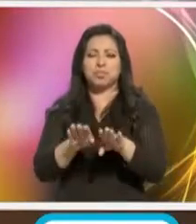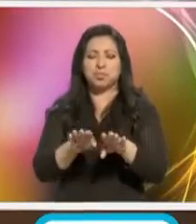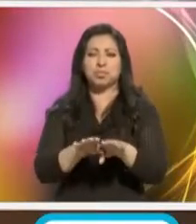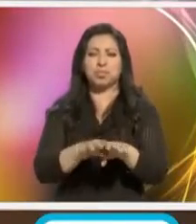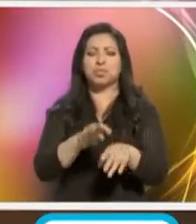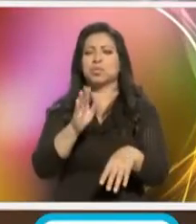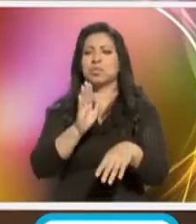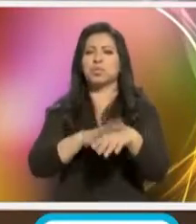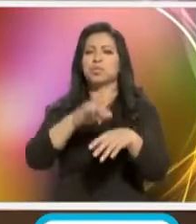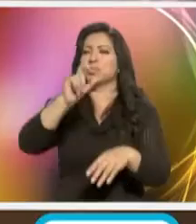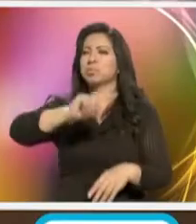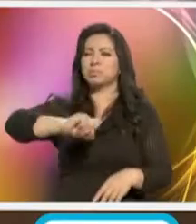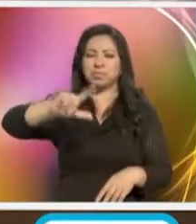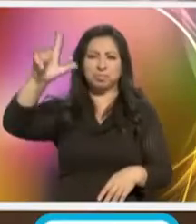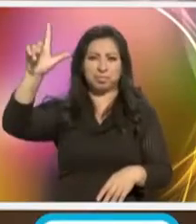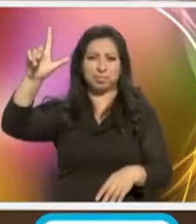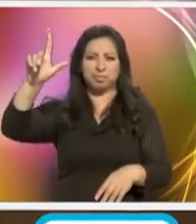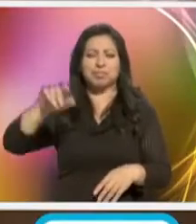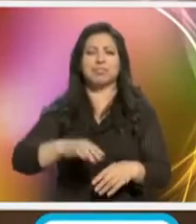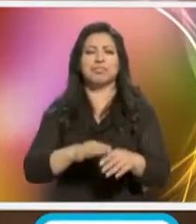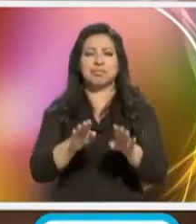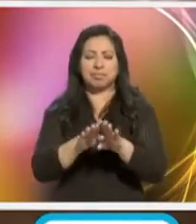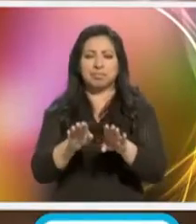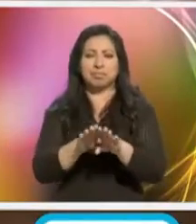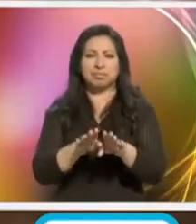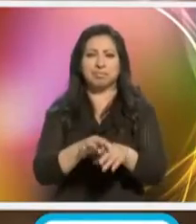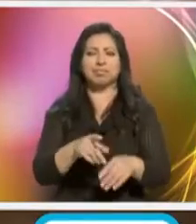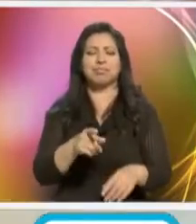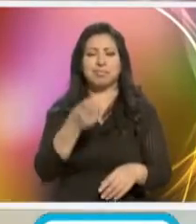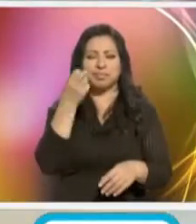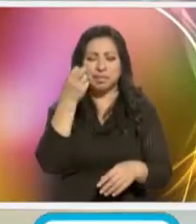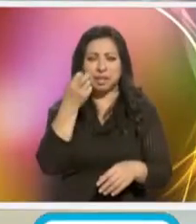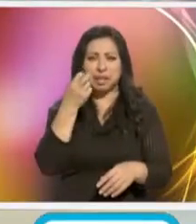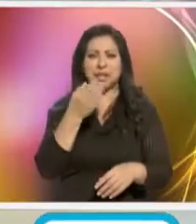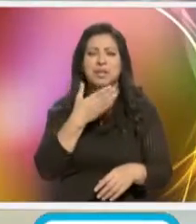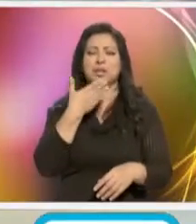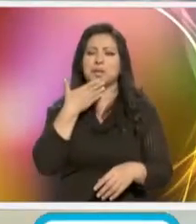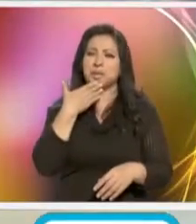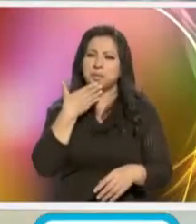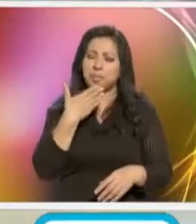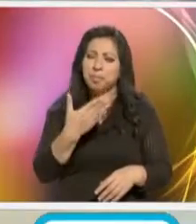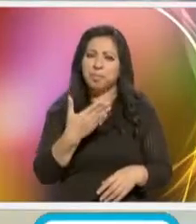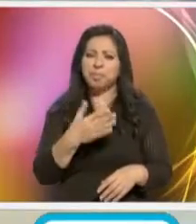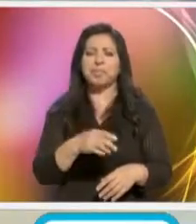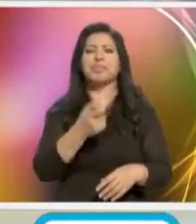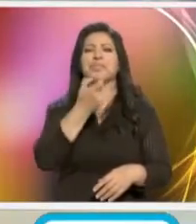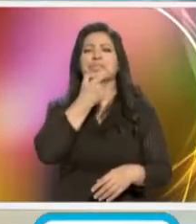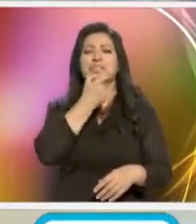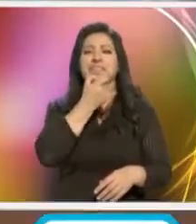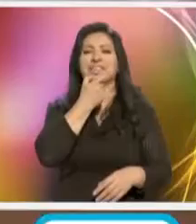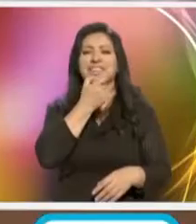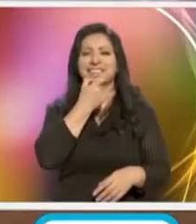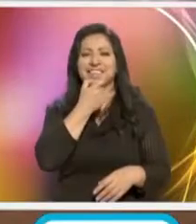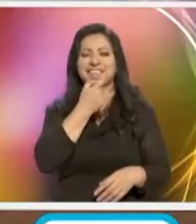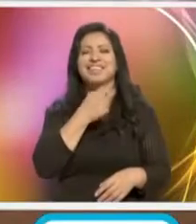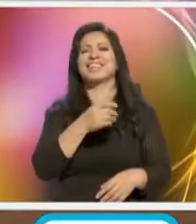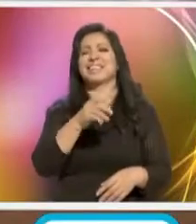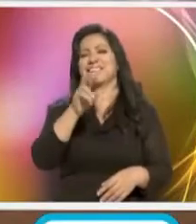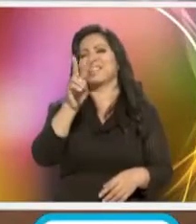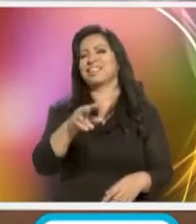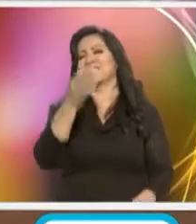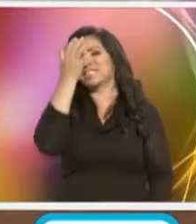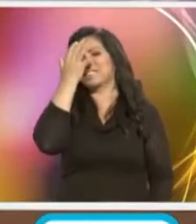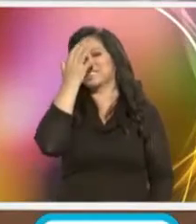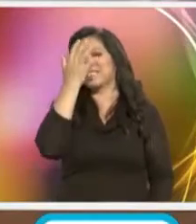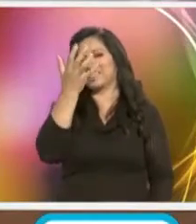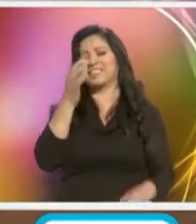profesión, hacia... Claro, más en forma, ¿no? Exacto. Sí, pues eso, ¿no? Que se dé el mensaje de que la risa es cosa seria también, ¿no? Claro,